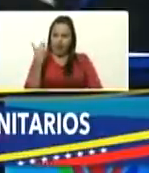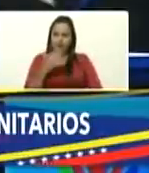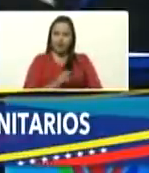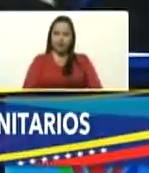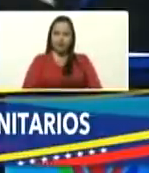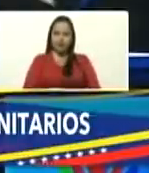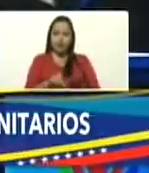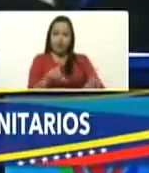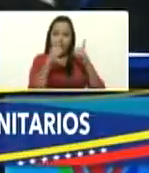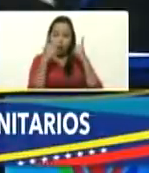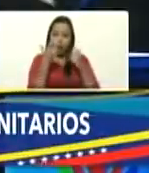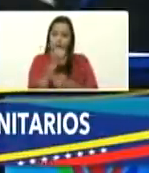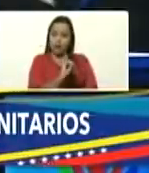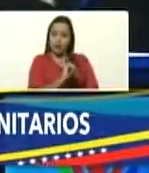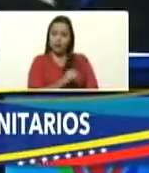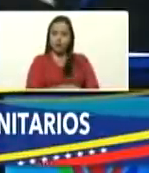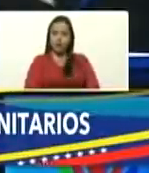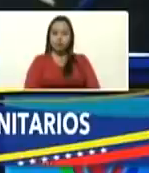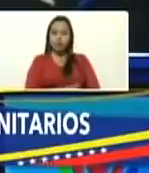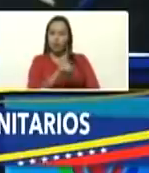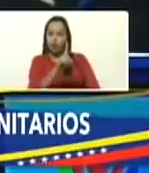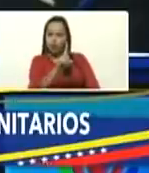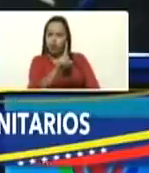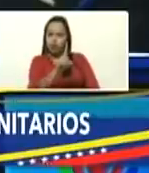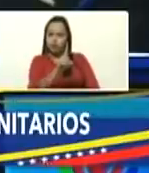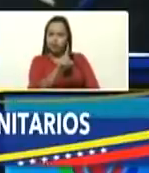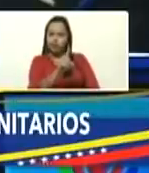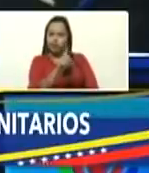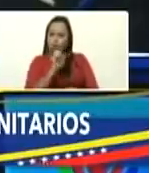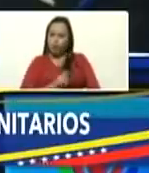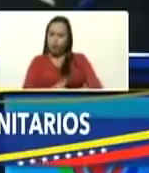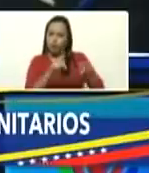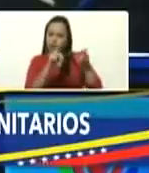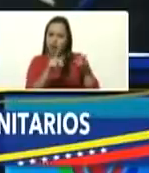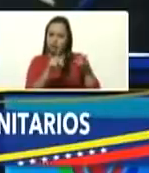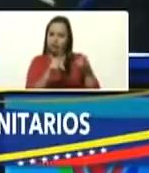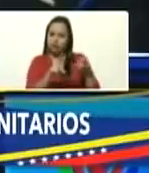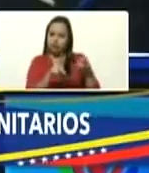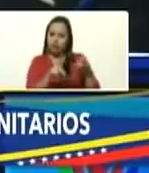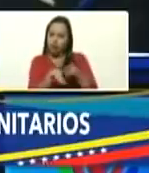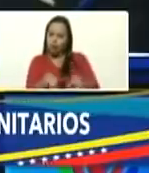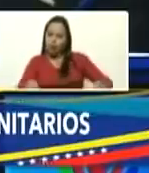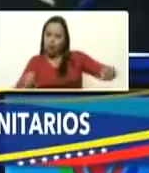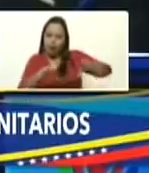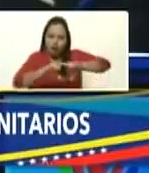La Guaira tiene una ventaja geográfica,